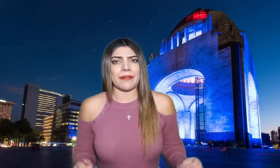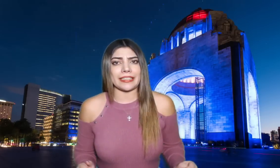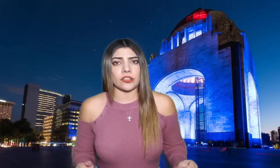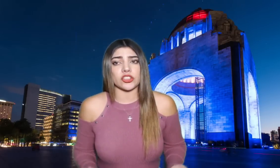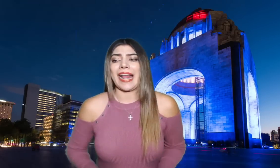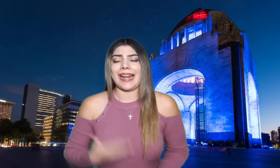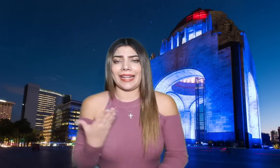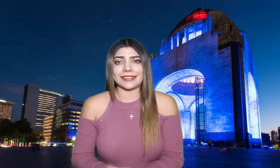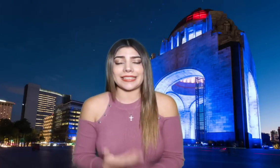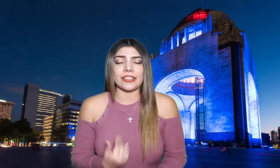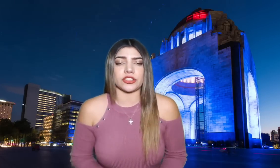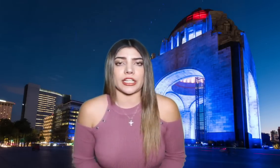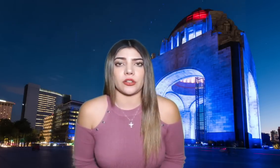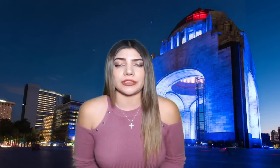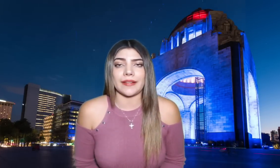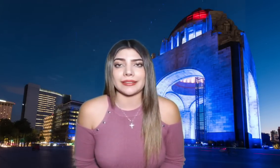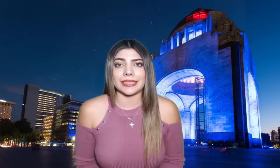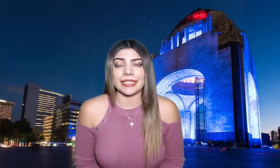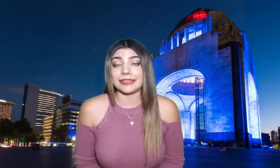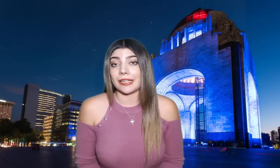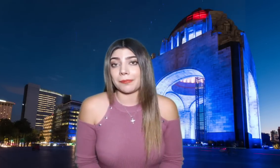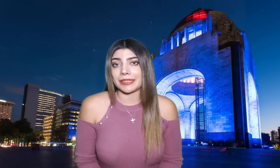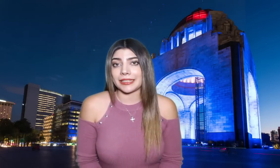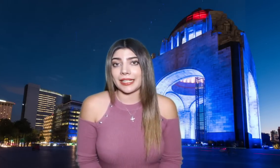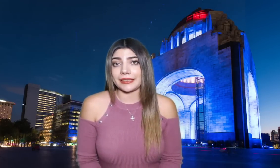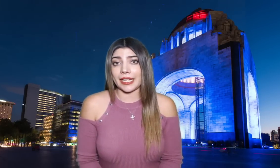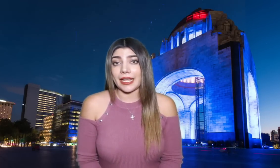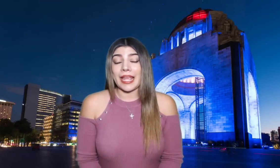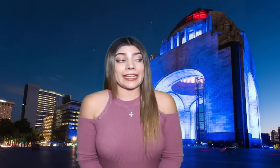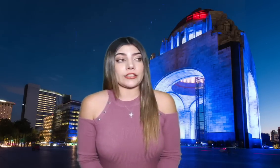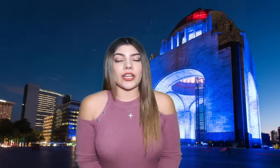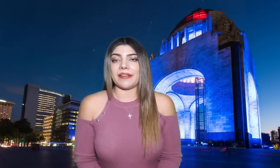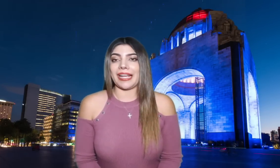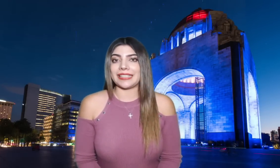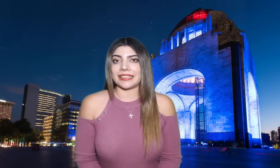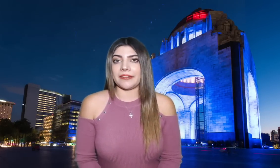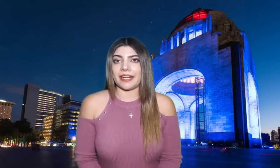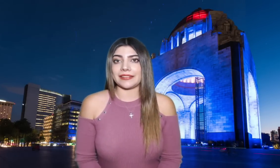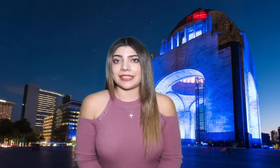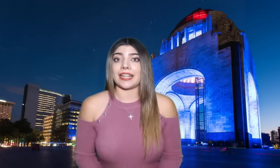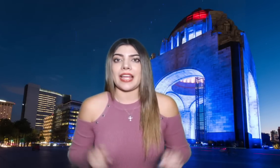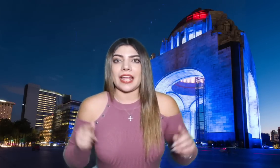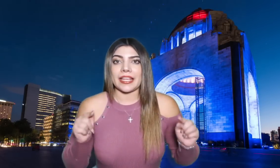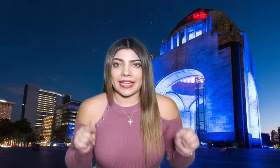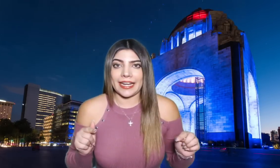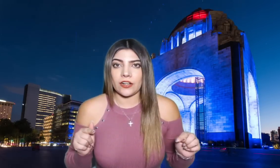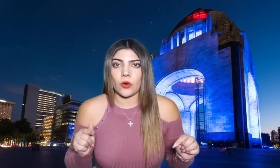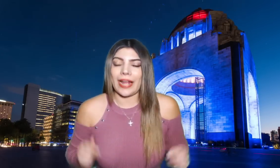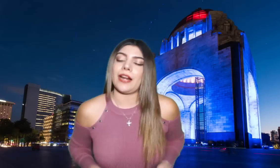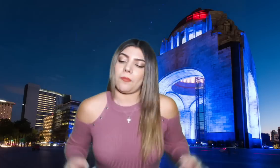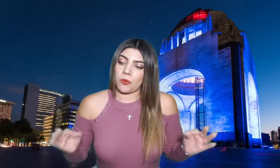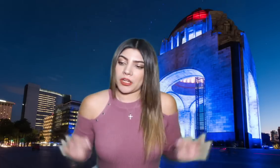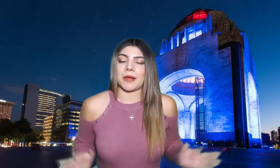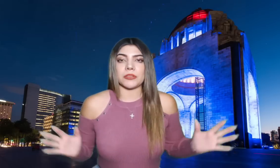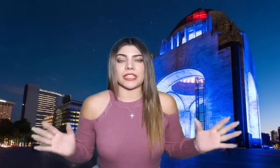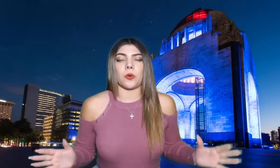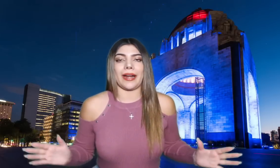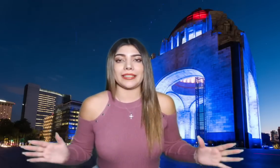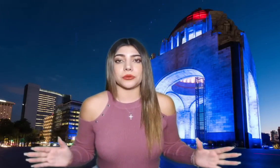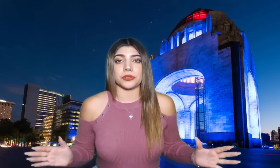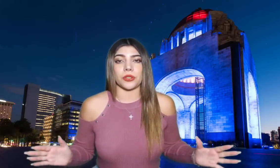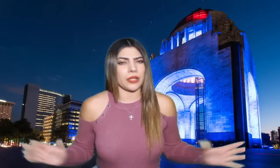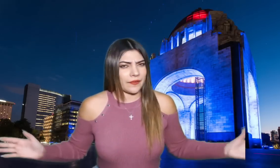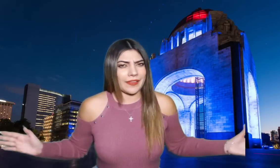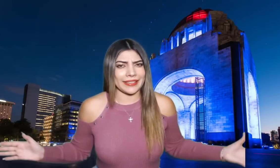muy bravitos, lanzándose en contra de Encinas y del presidente, y todavía se atreven a decir, ¿quieren jugar? Pues vamos a